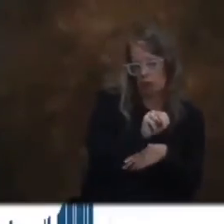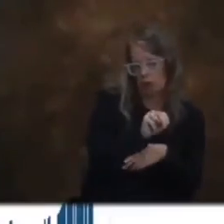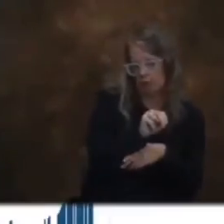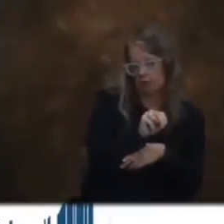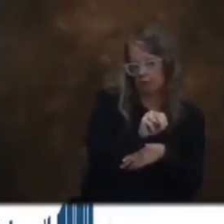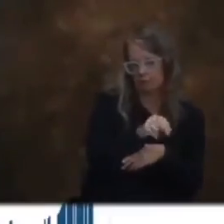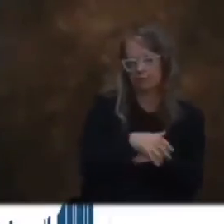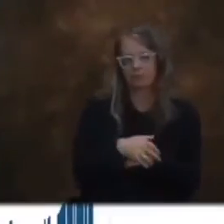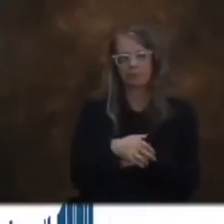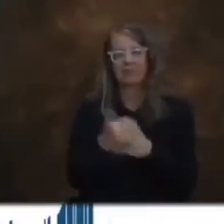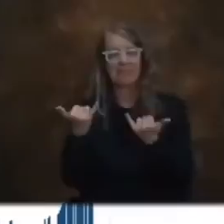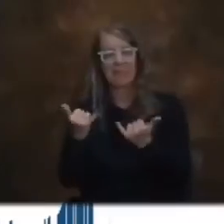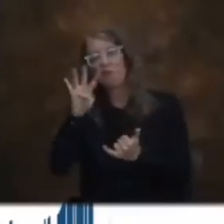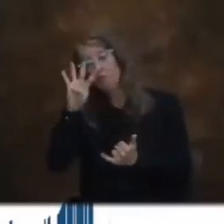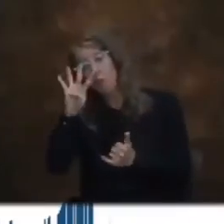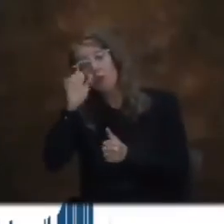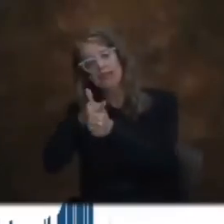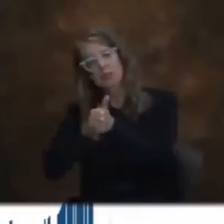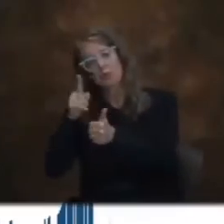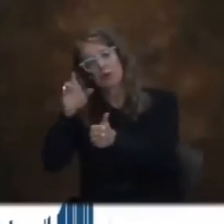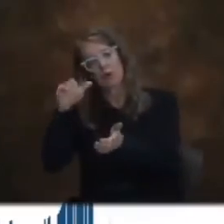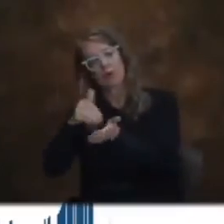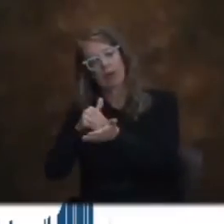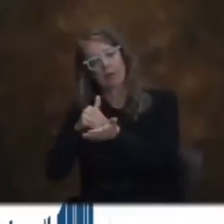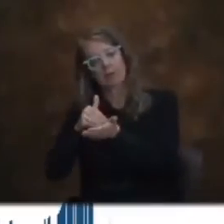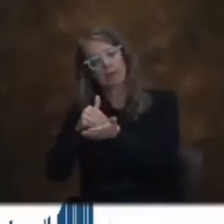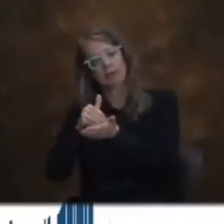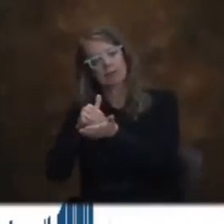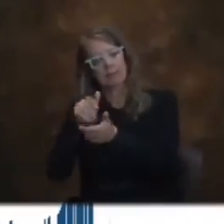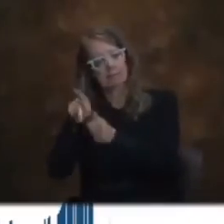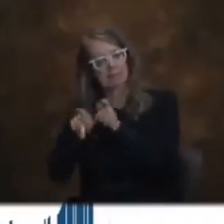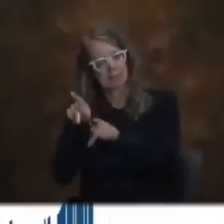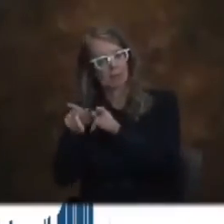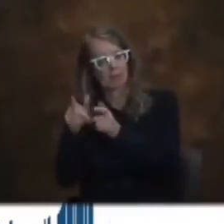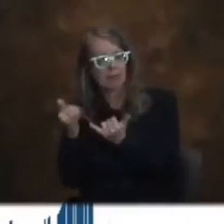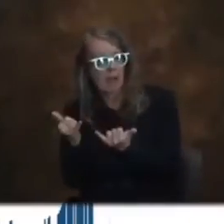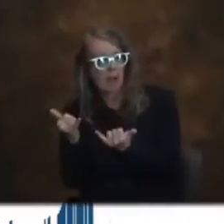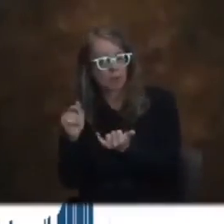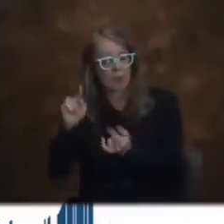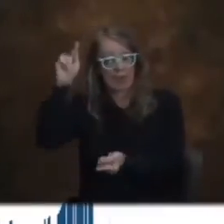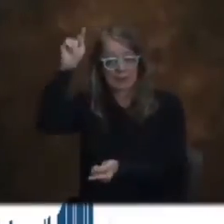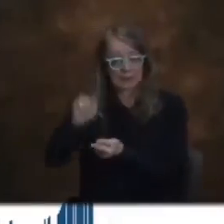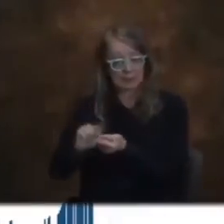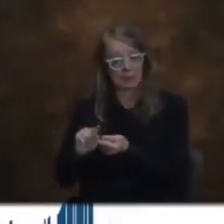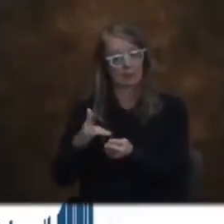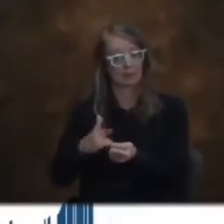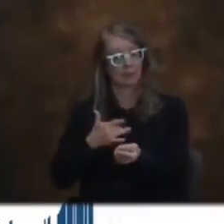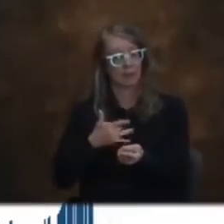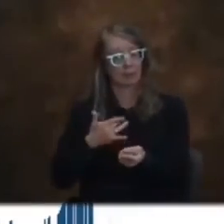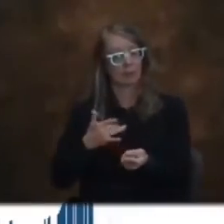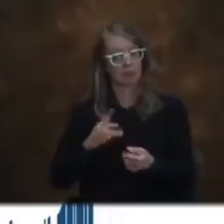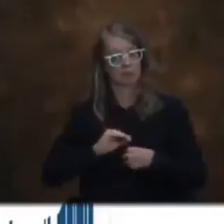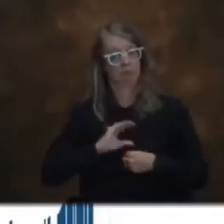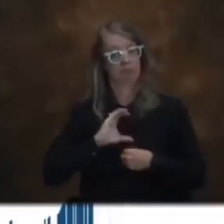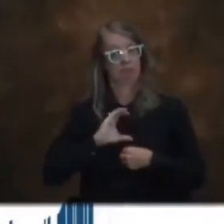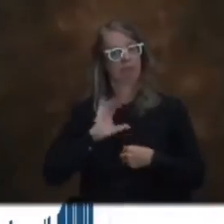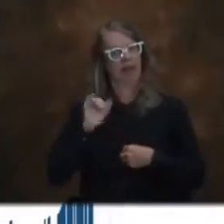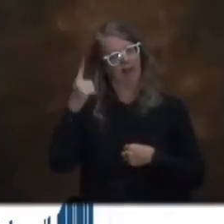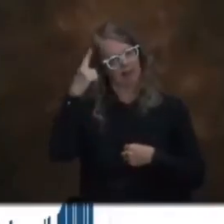mil personas o un poco menos de cuatro y eso da un aliento